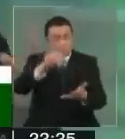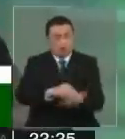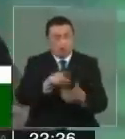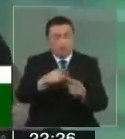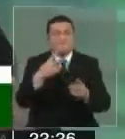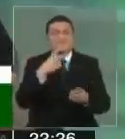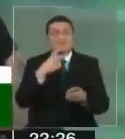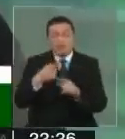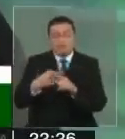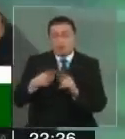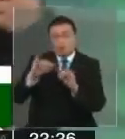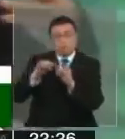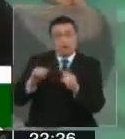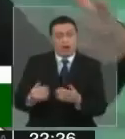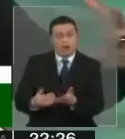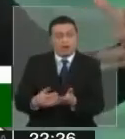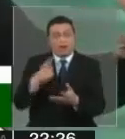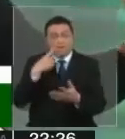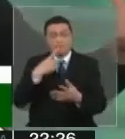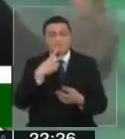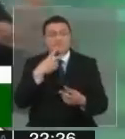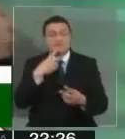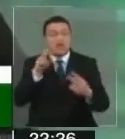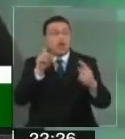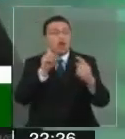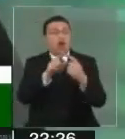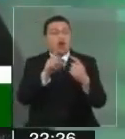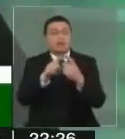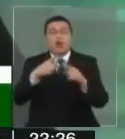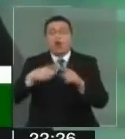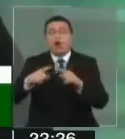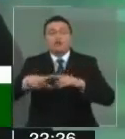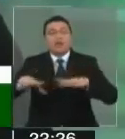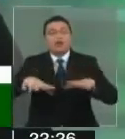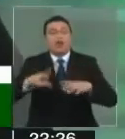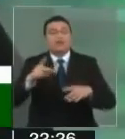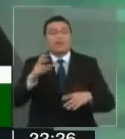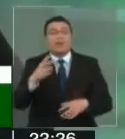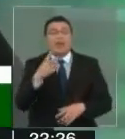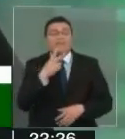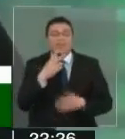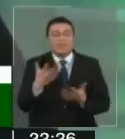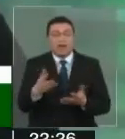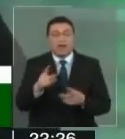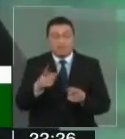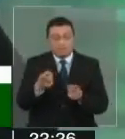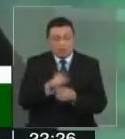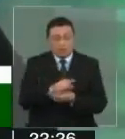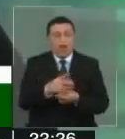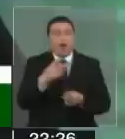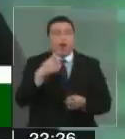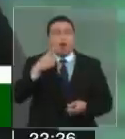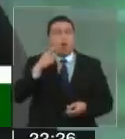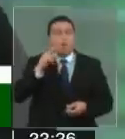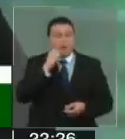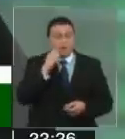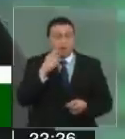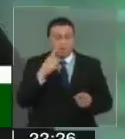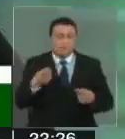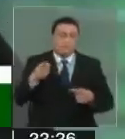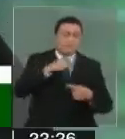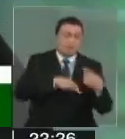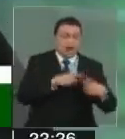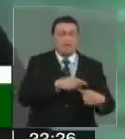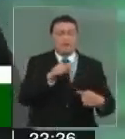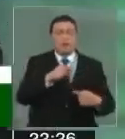vivir de otra manera, vivir en conexión con otros aspectos de la vida, es volver a la humanidad, es volver a mirarnos, es